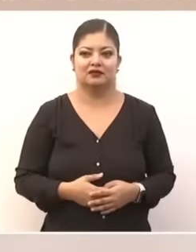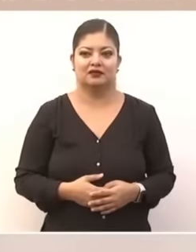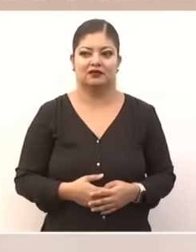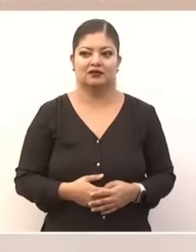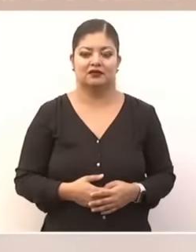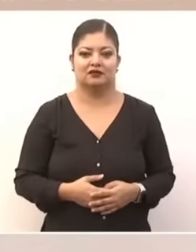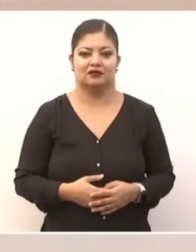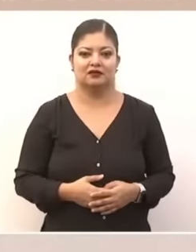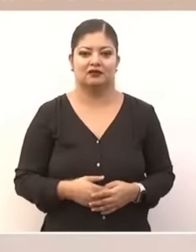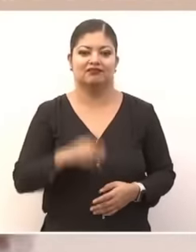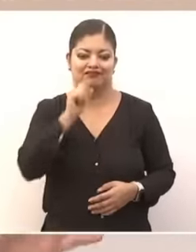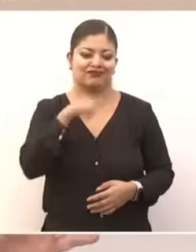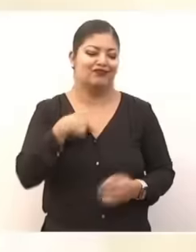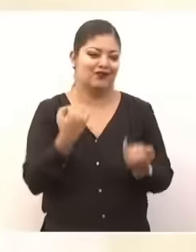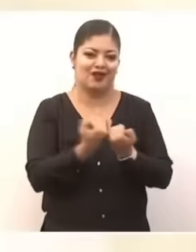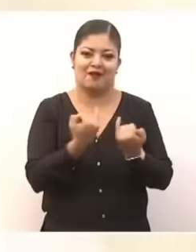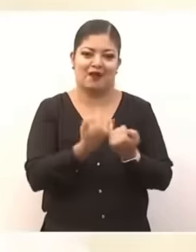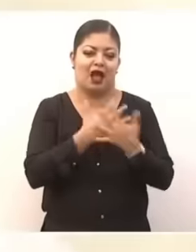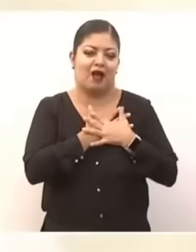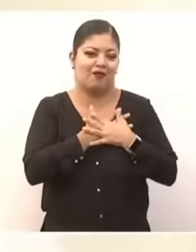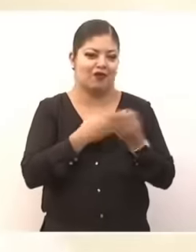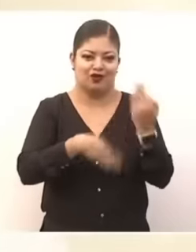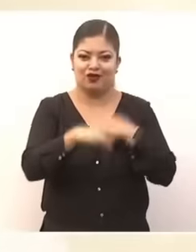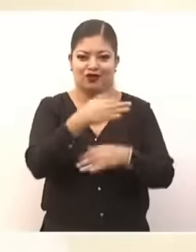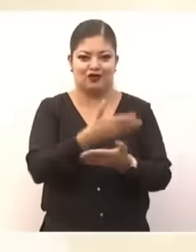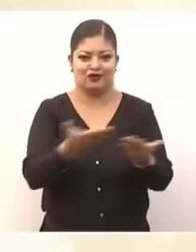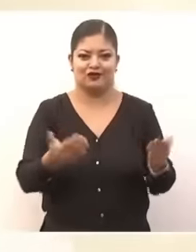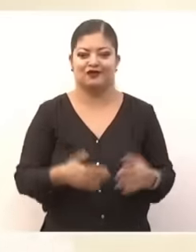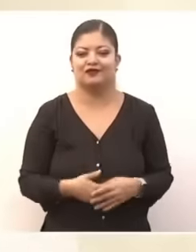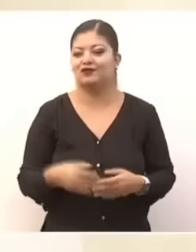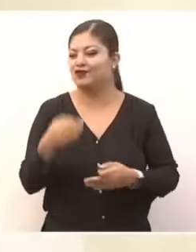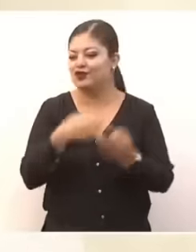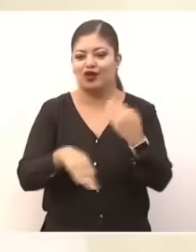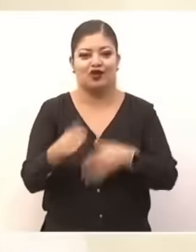Yo también los amo a todos, a todas.